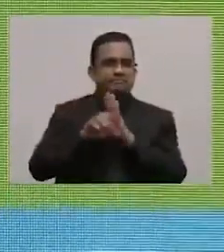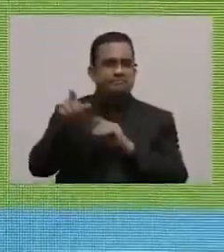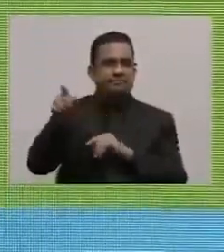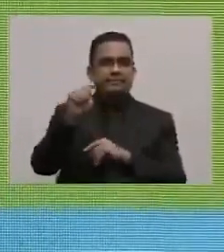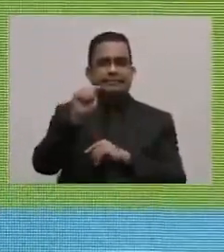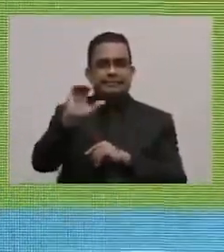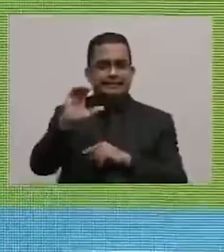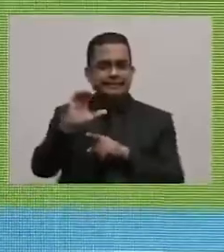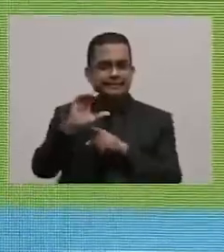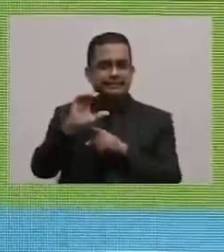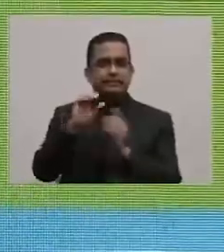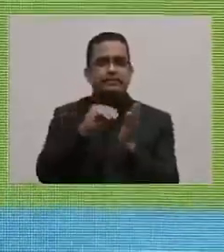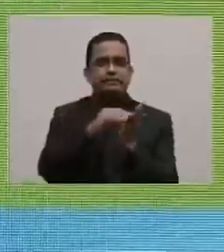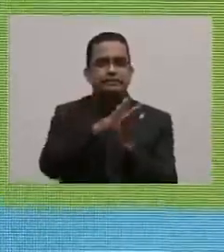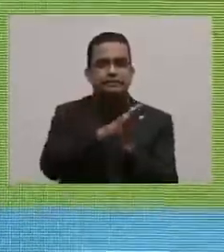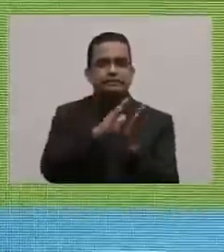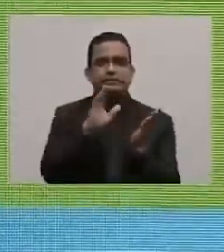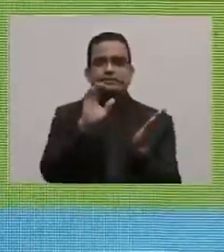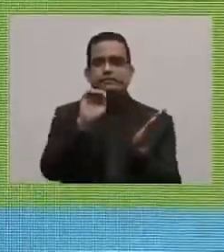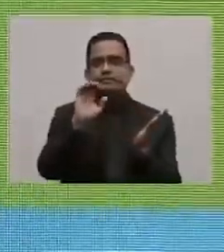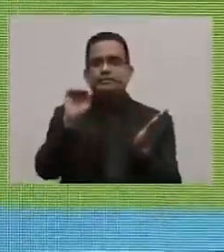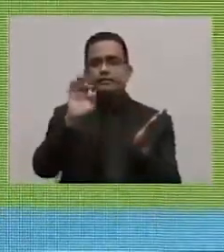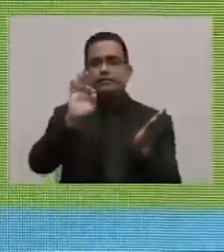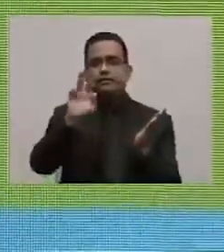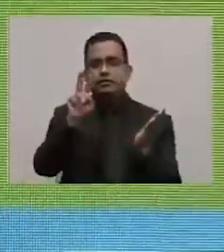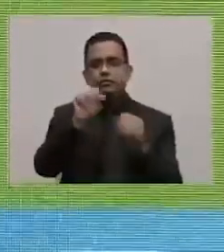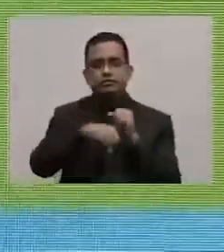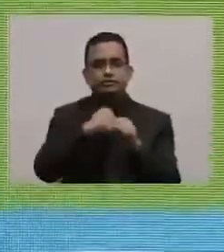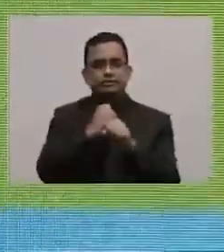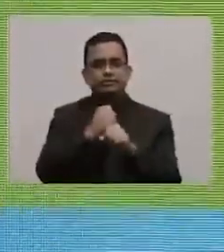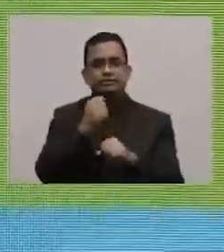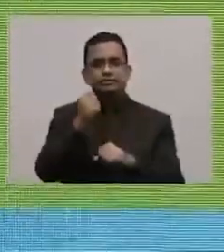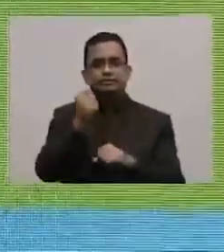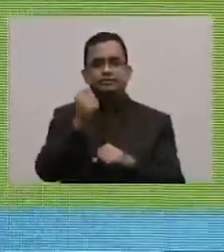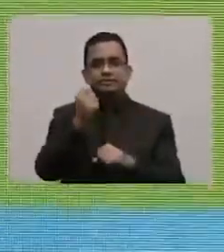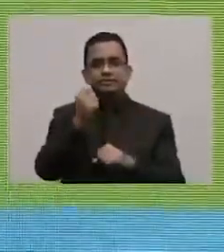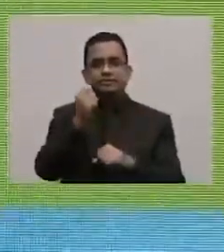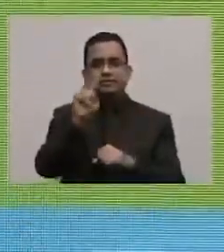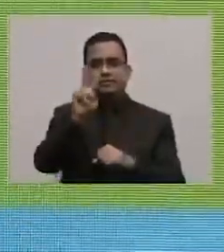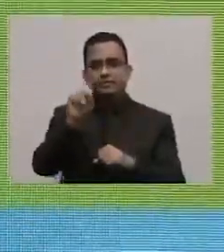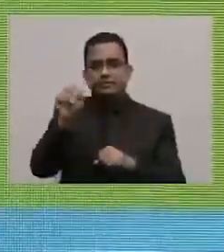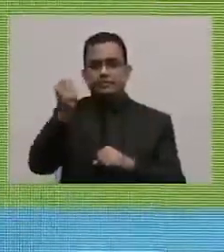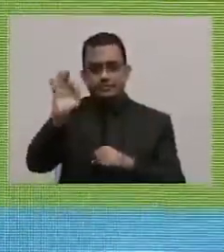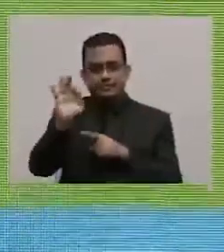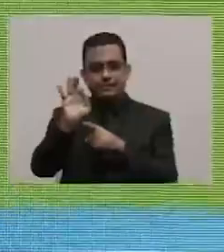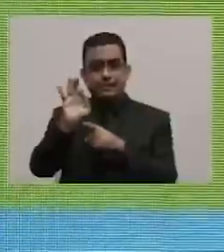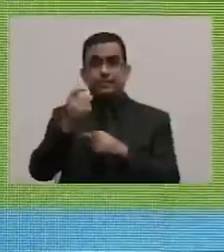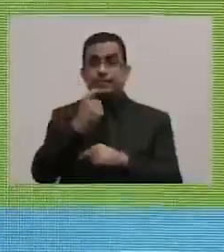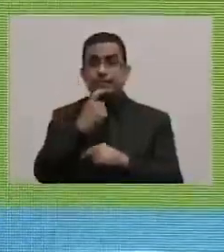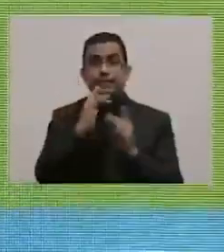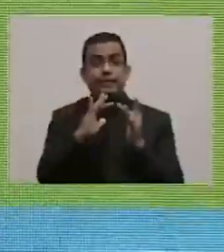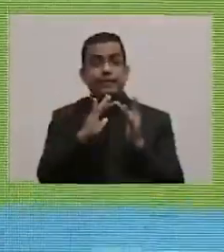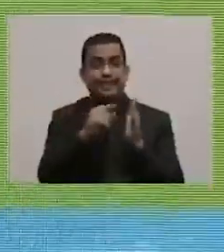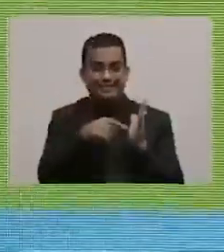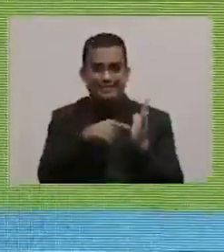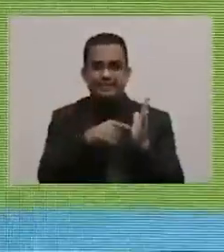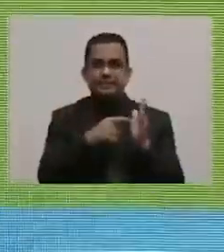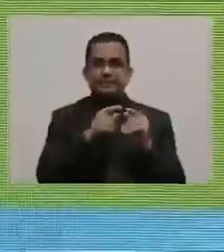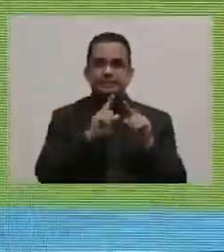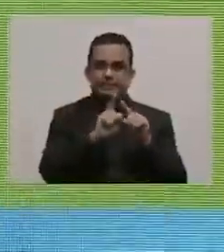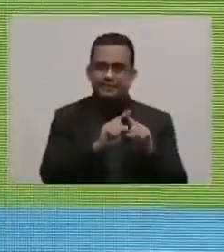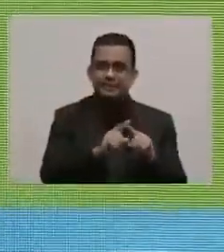TC 0092 de 2019 que las redes sociales se han convertido en los únicos